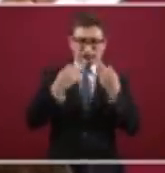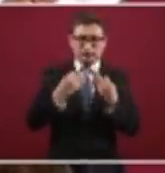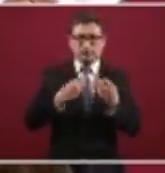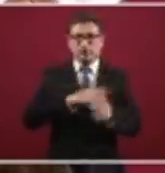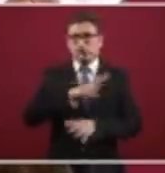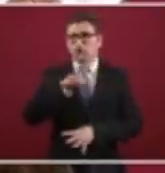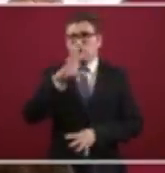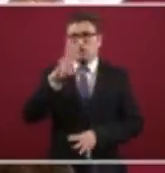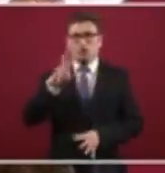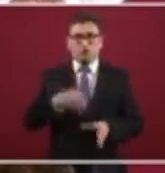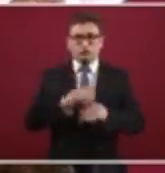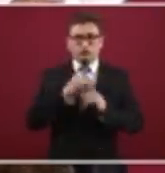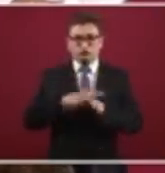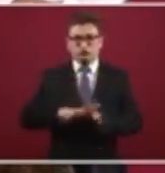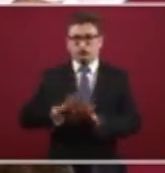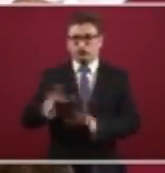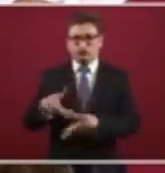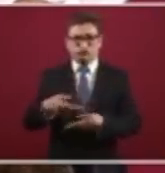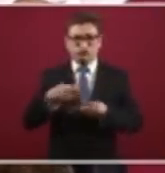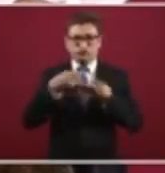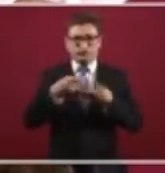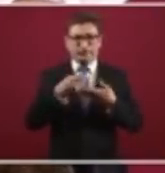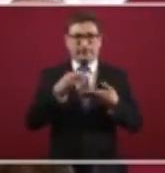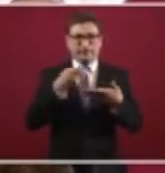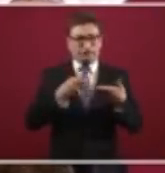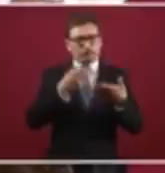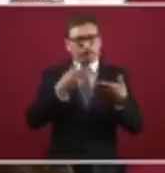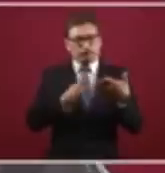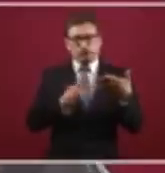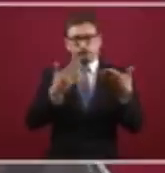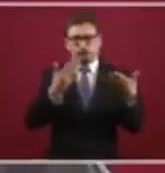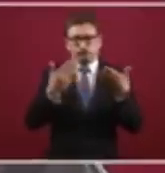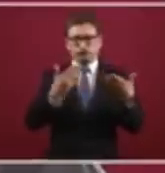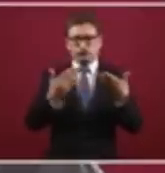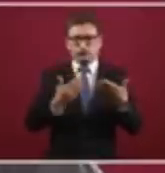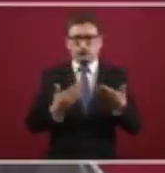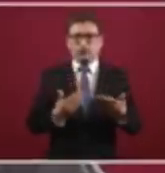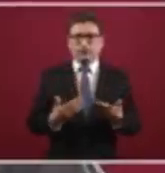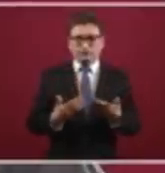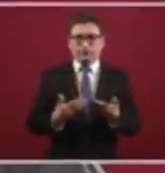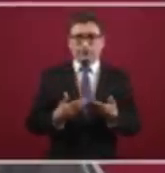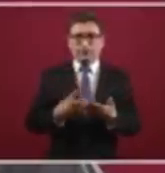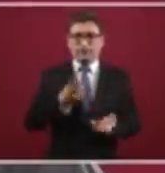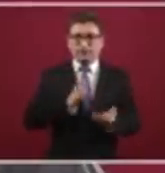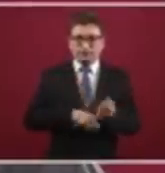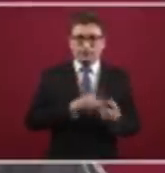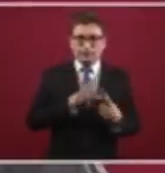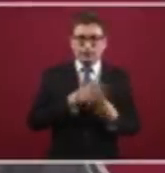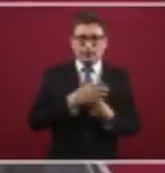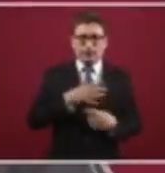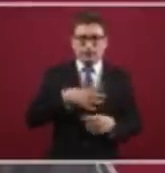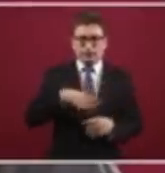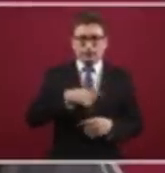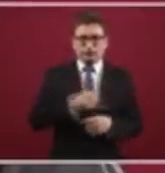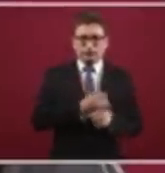información que ellos nos provean obviamente estará cruzada con información que obra ya dentro de esta averiguación previa entonces ahí es donde